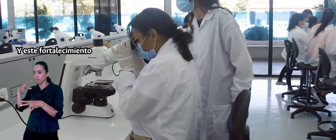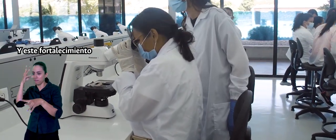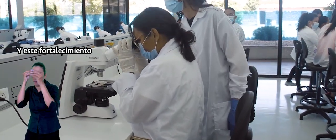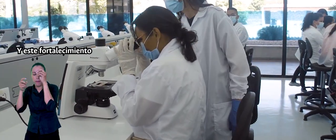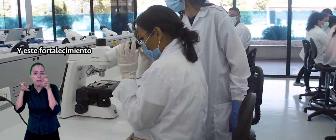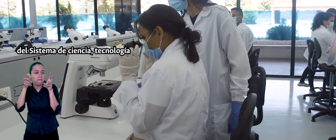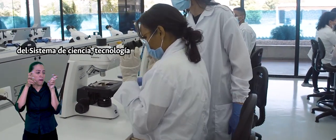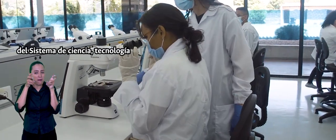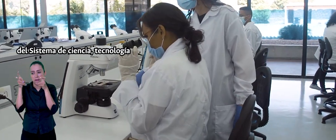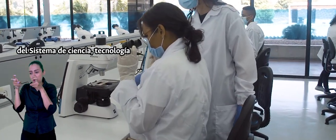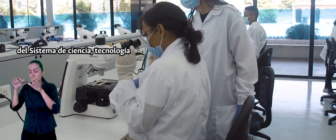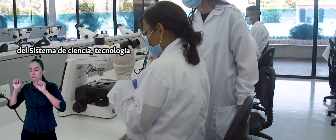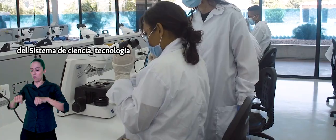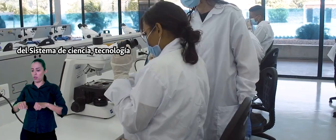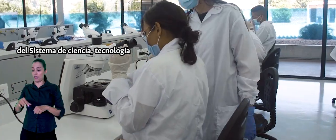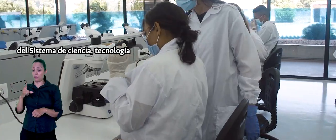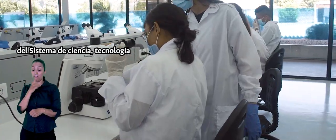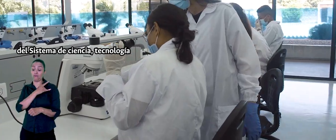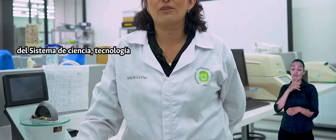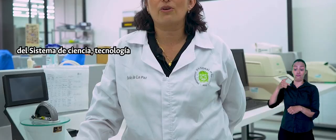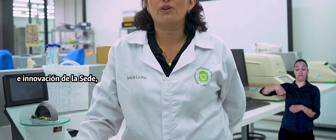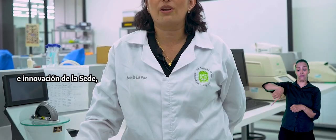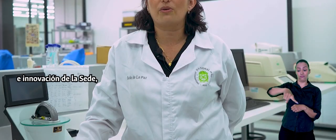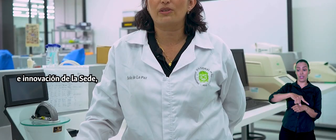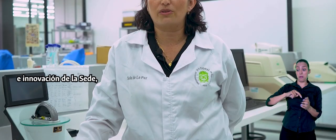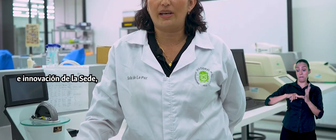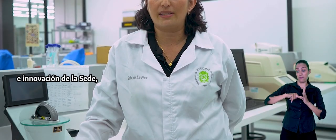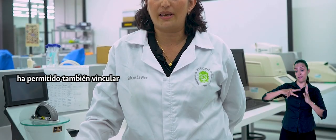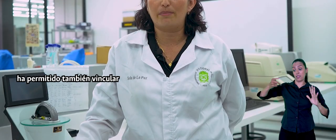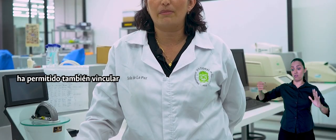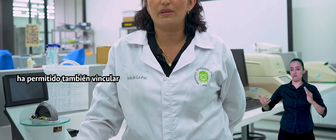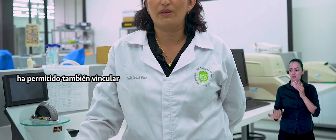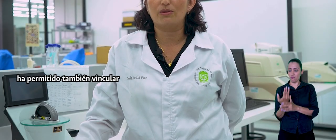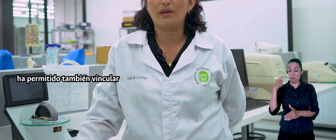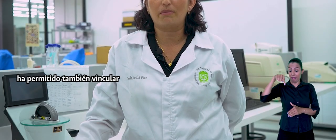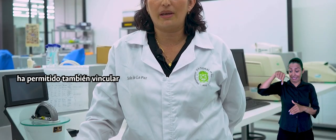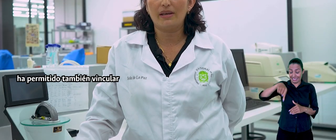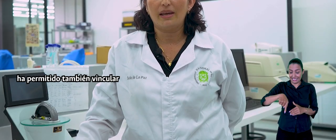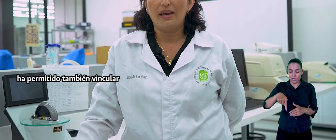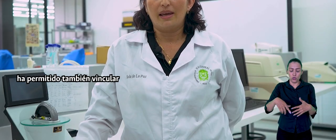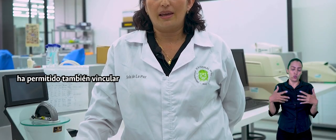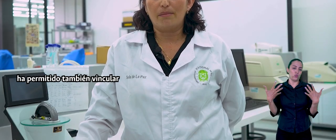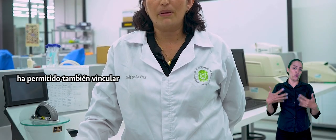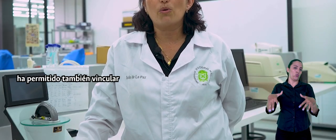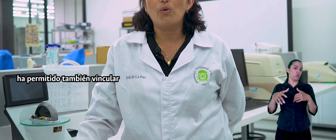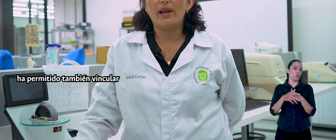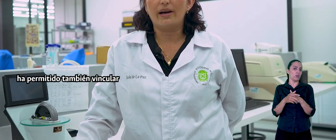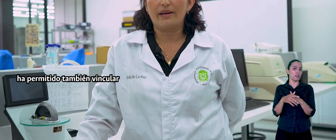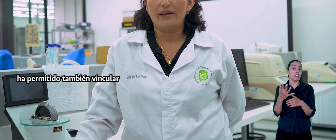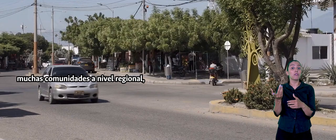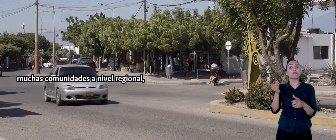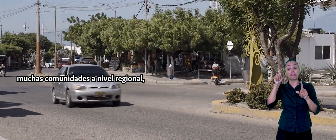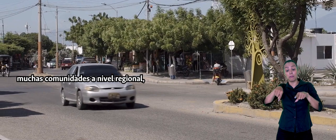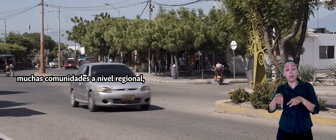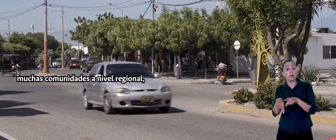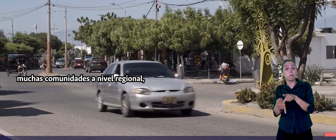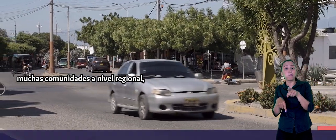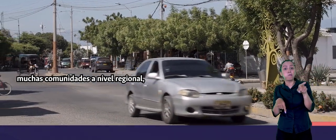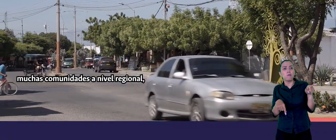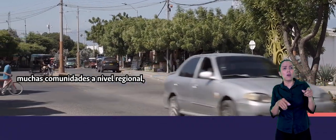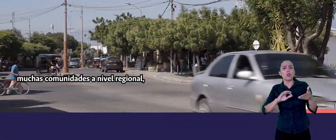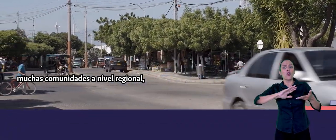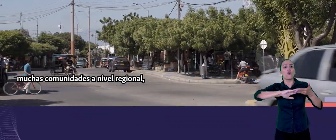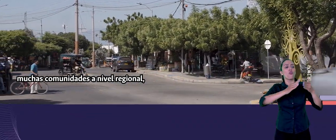fortalecimiento del sistema de ciencia, tecnología e innovación de la sede ha permitido también vincular muchas